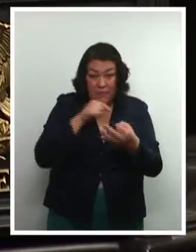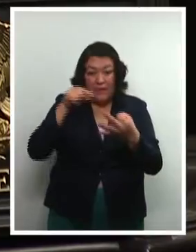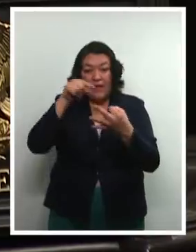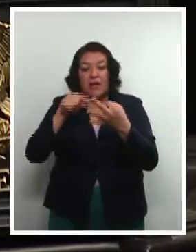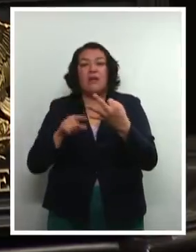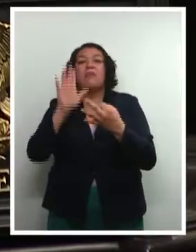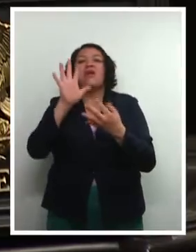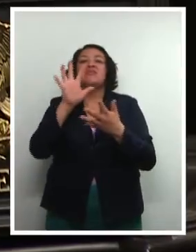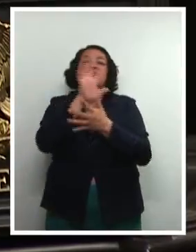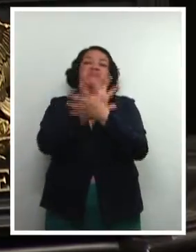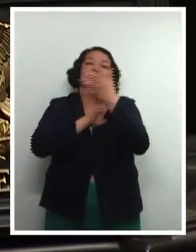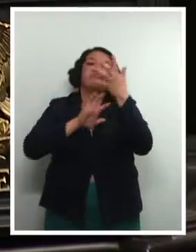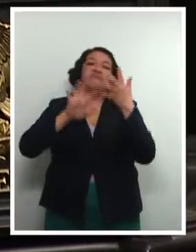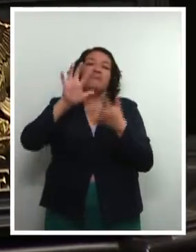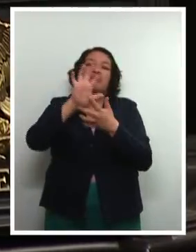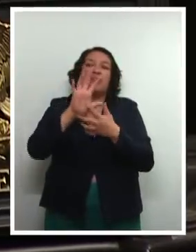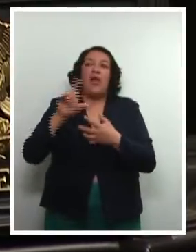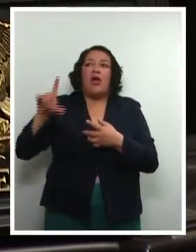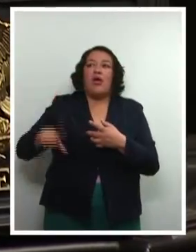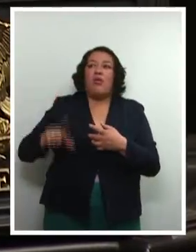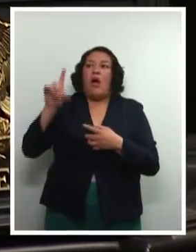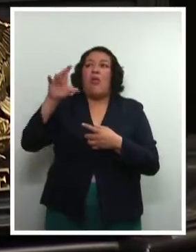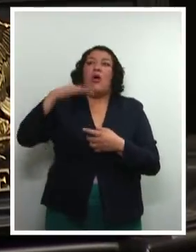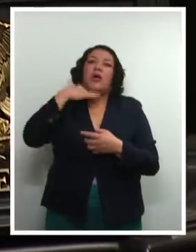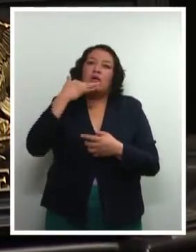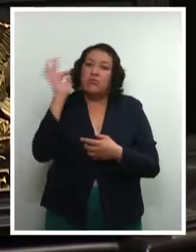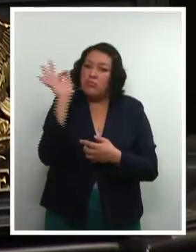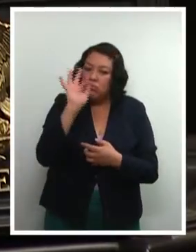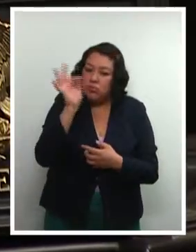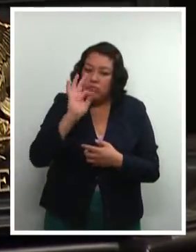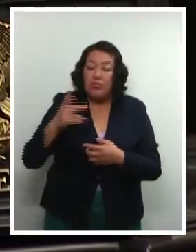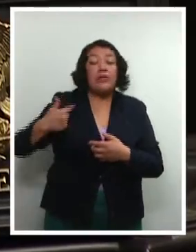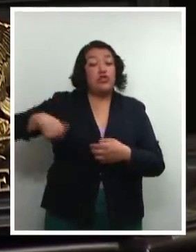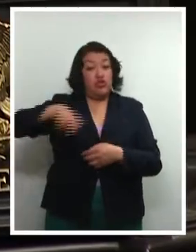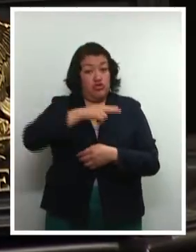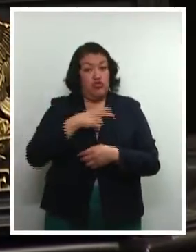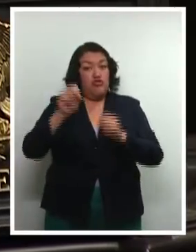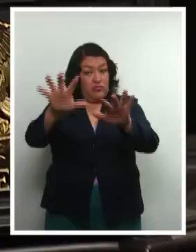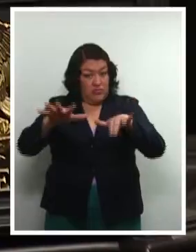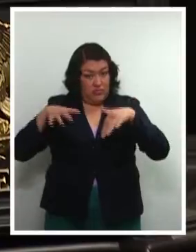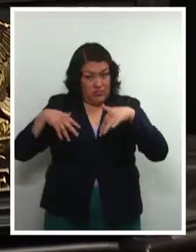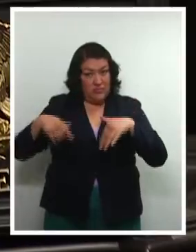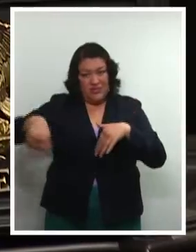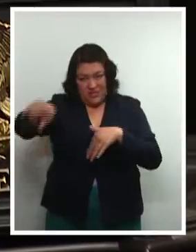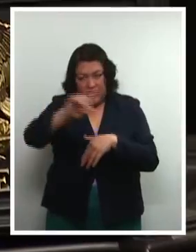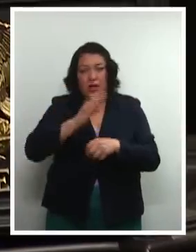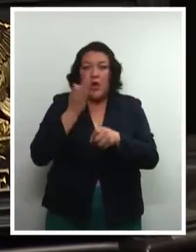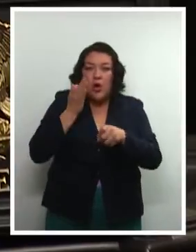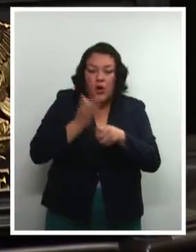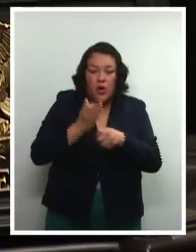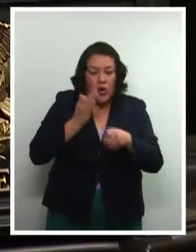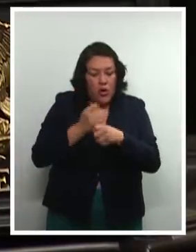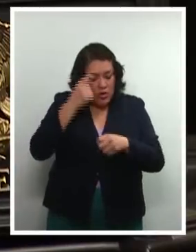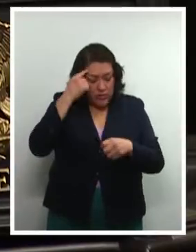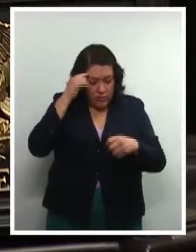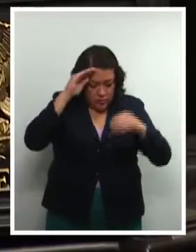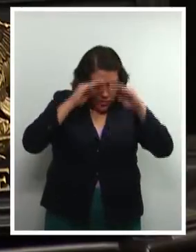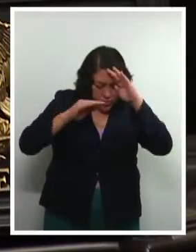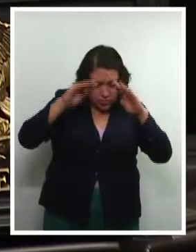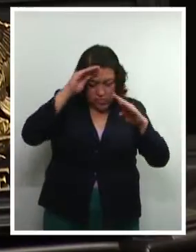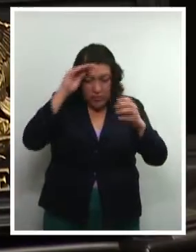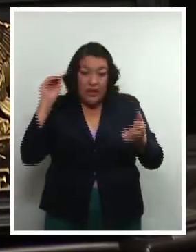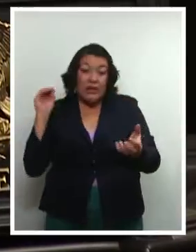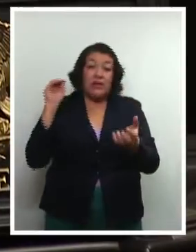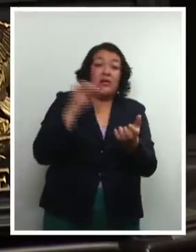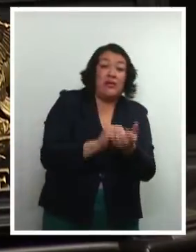término ambiguo. Es nuestra responsabilidad, compañeros constituyentes, generar las bases y lineamientos que